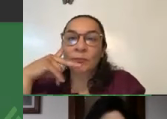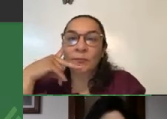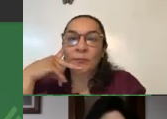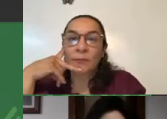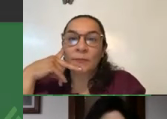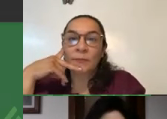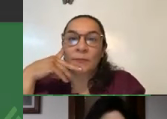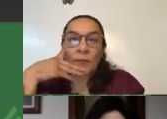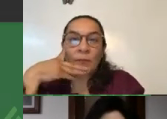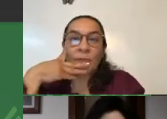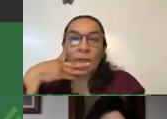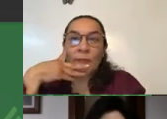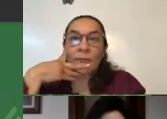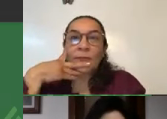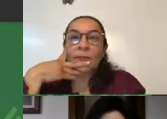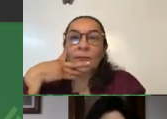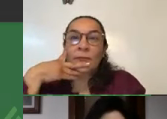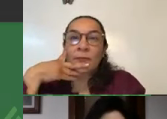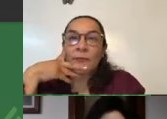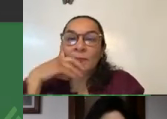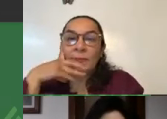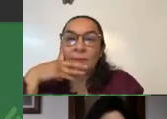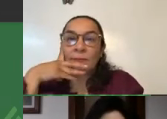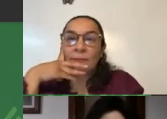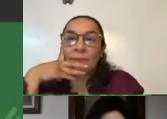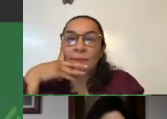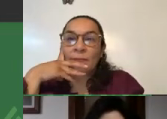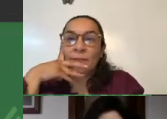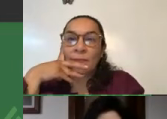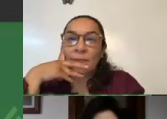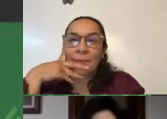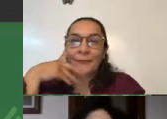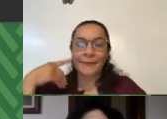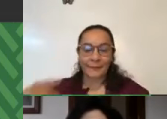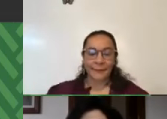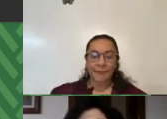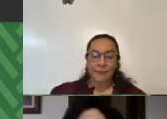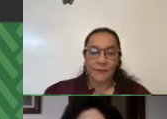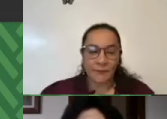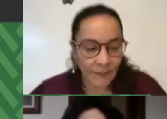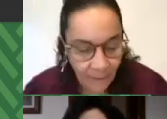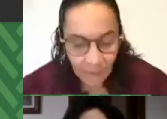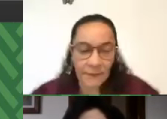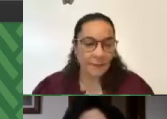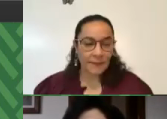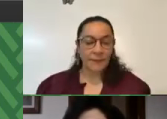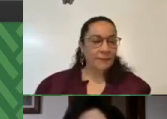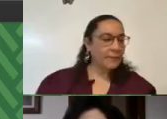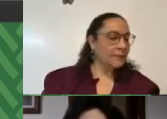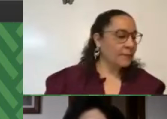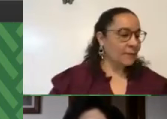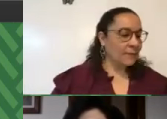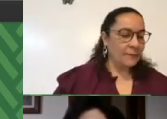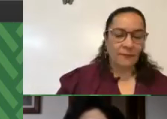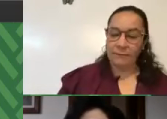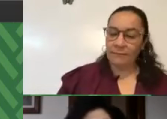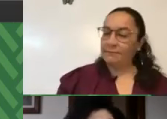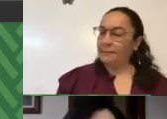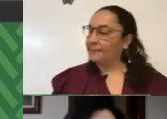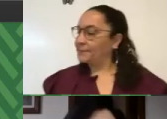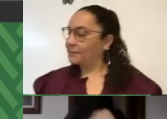Fiscal. Por mi parte es cuanto, diputada presidenta, y quedo en la mejor disposición de atender los